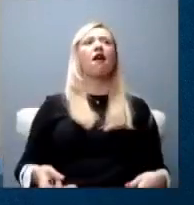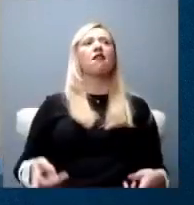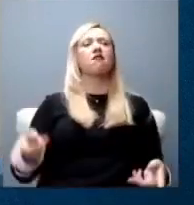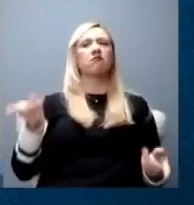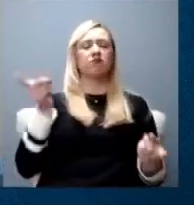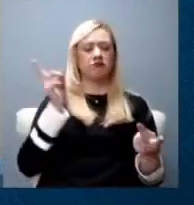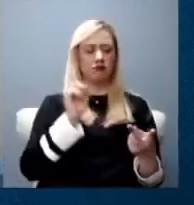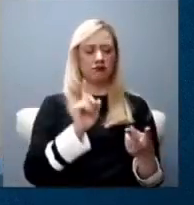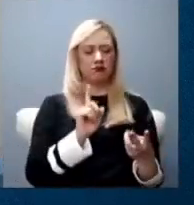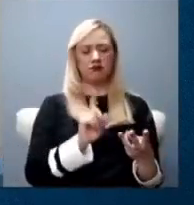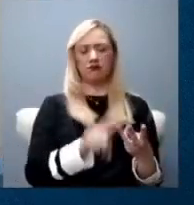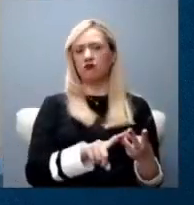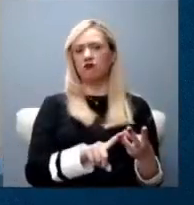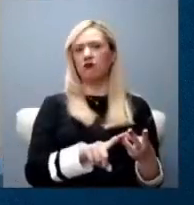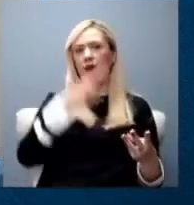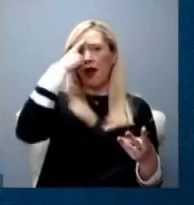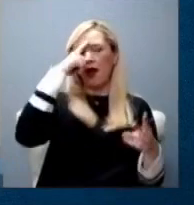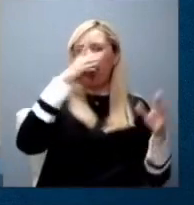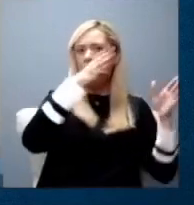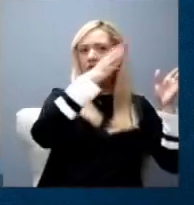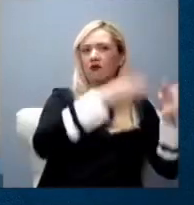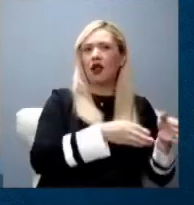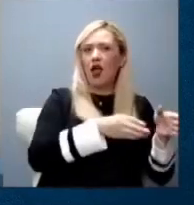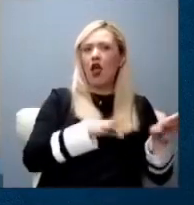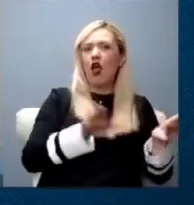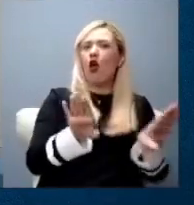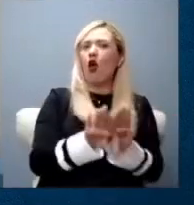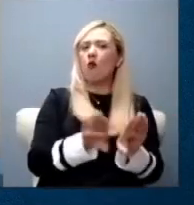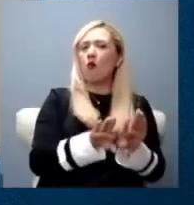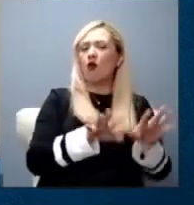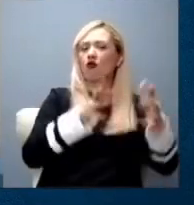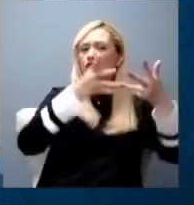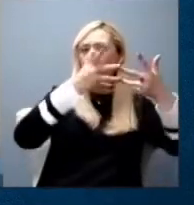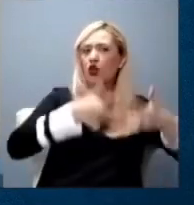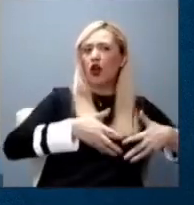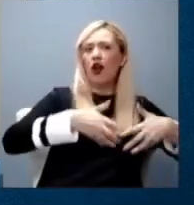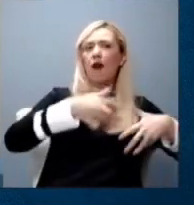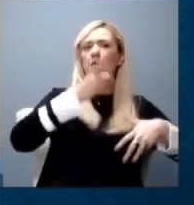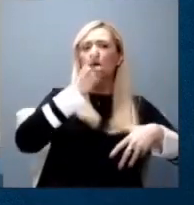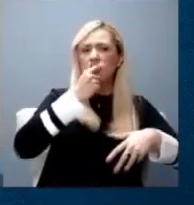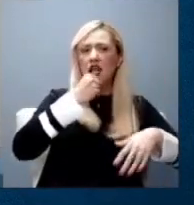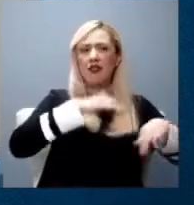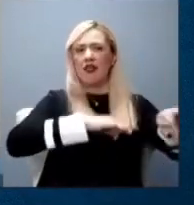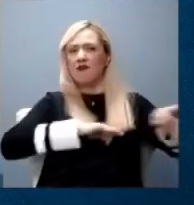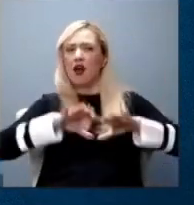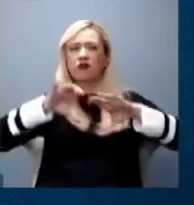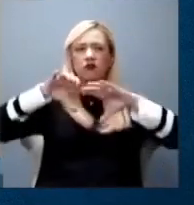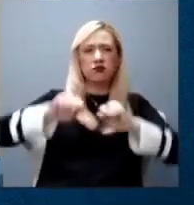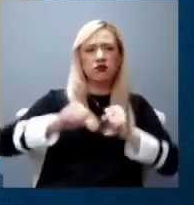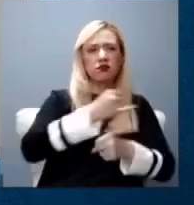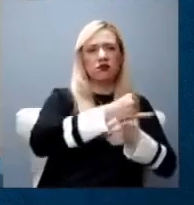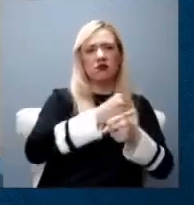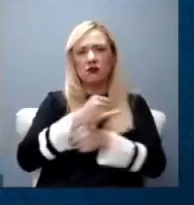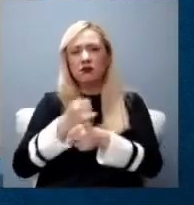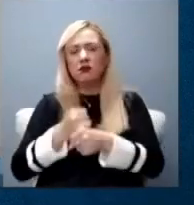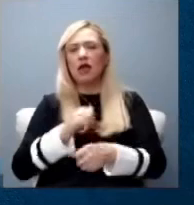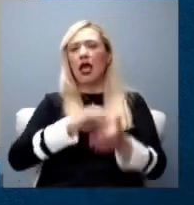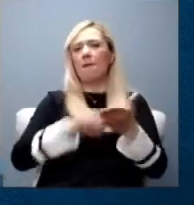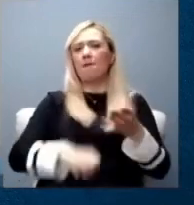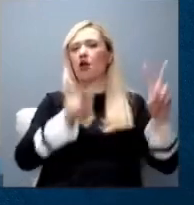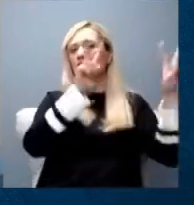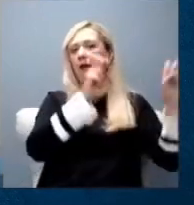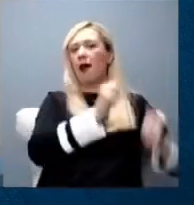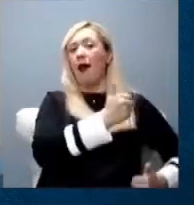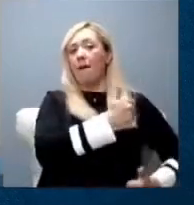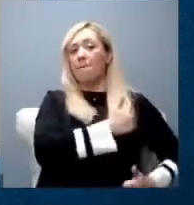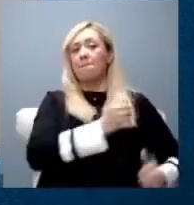sistema interamericano con relación al funcionamiento de la justicia y en particular justicias especiales como la justicia militar que procesaba